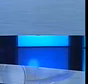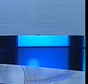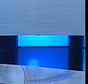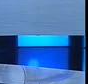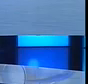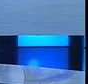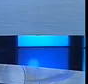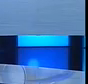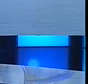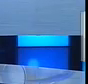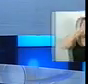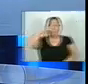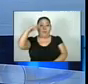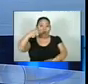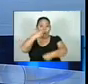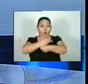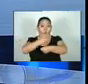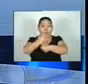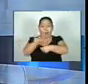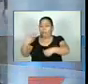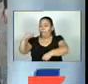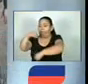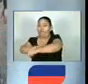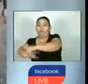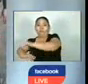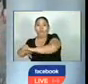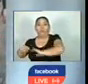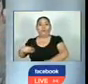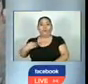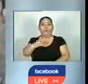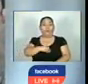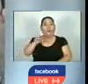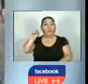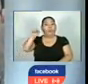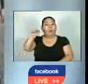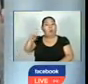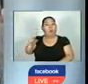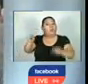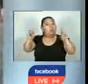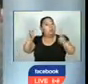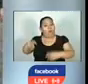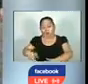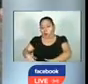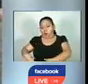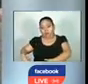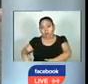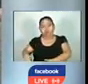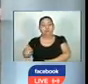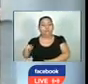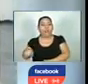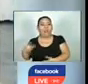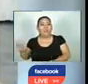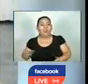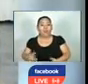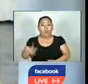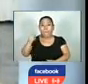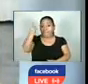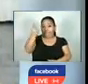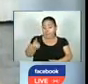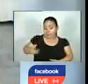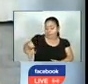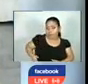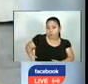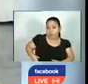En Guatemala, tres médicos fueron detenidos acusados de tráfico de órganos. Según las investigaciones, extrajeron el riñón de un